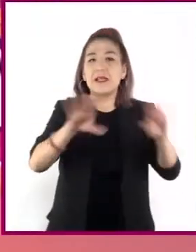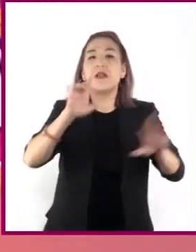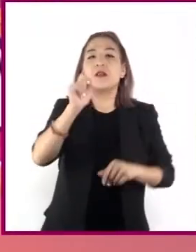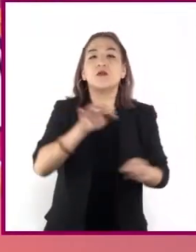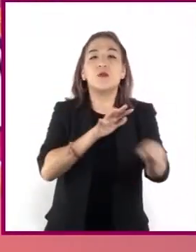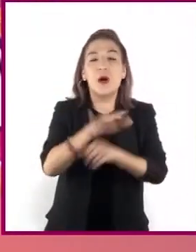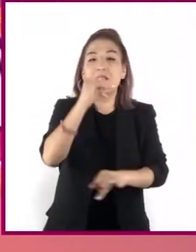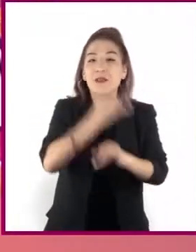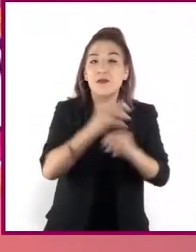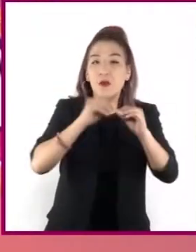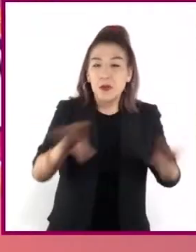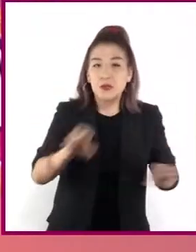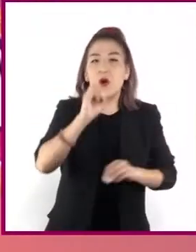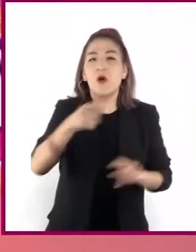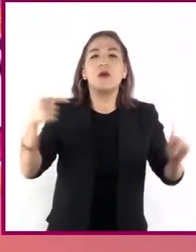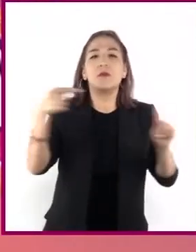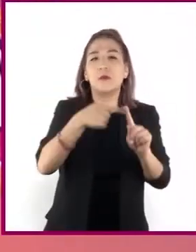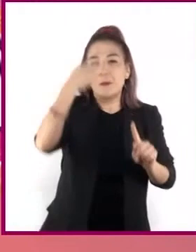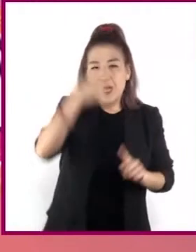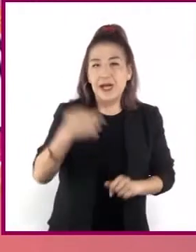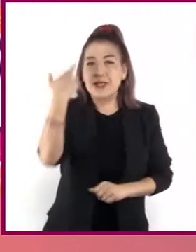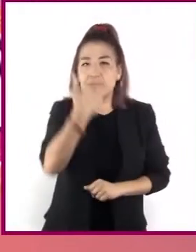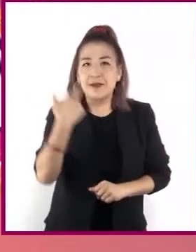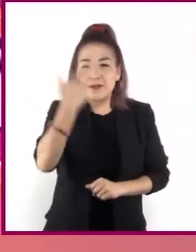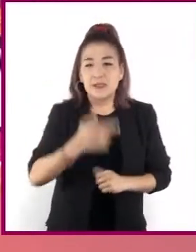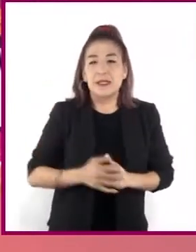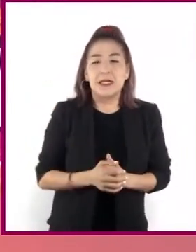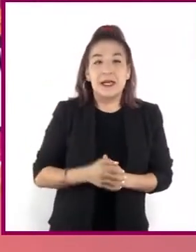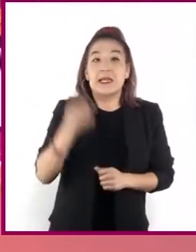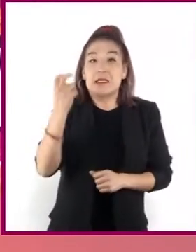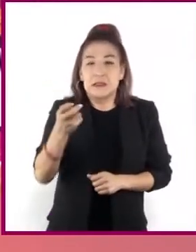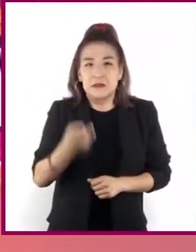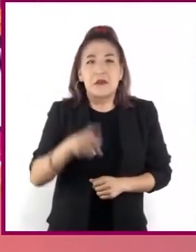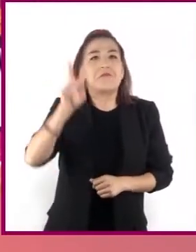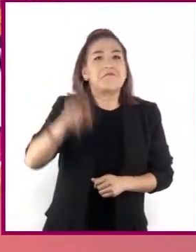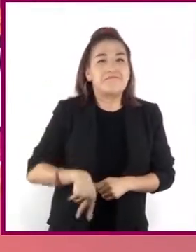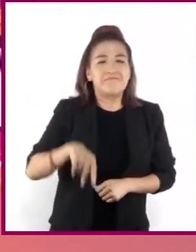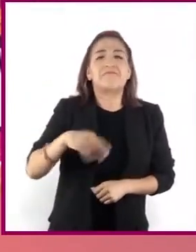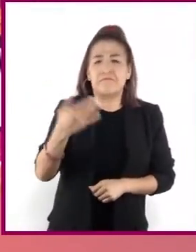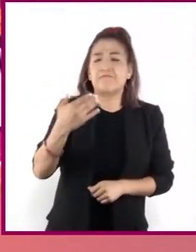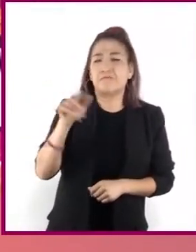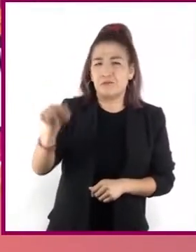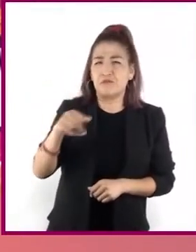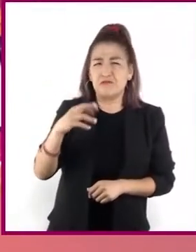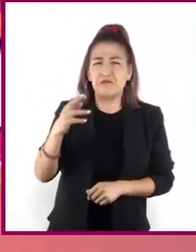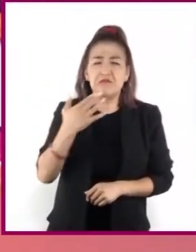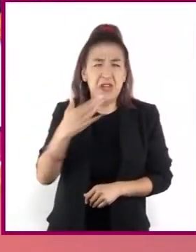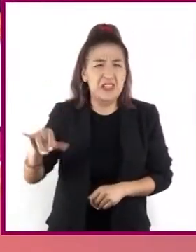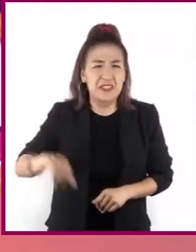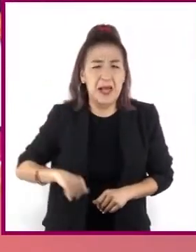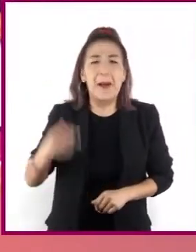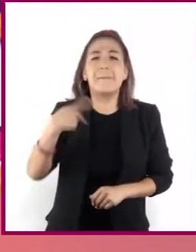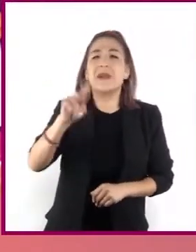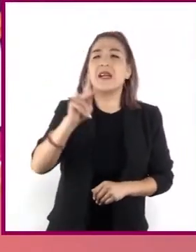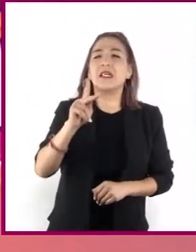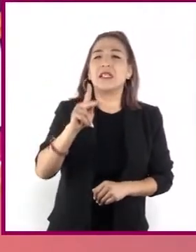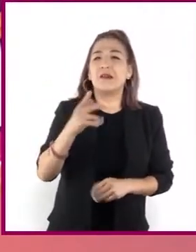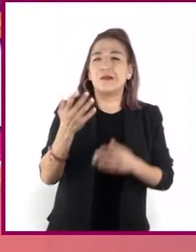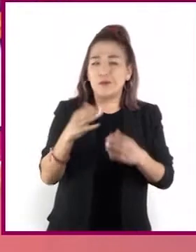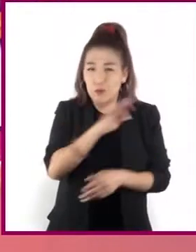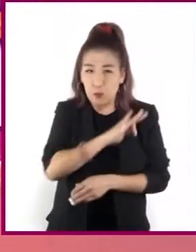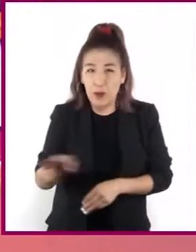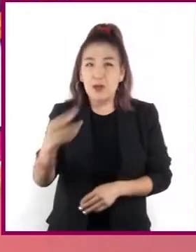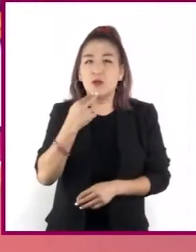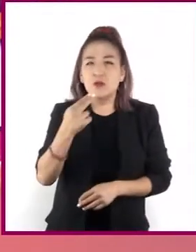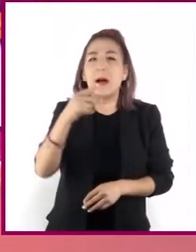de texto o producto que van a revisar. Eso suena bien, pero creo que nos podría servir si